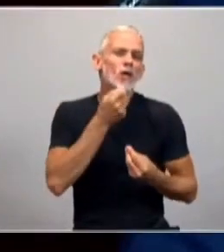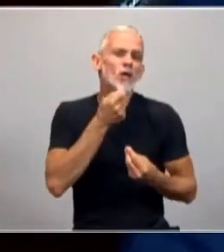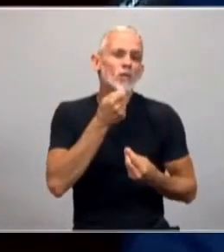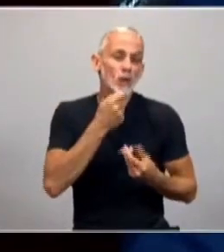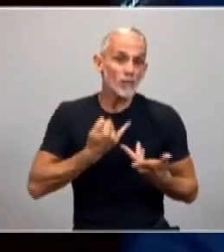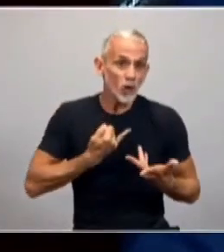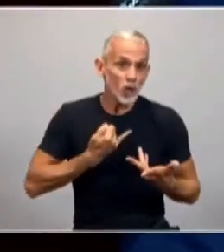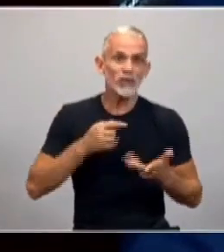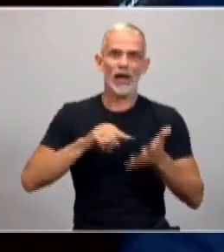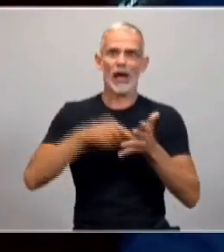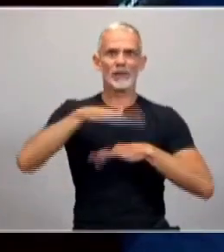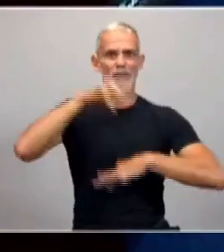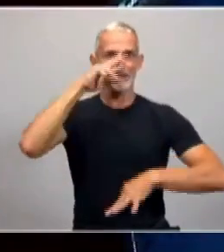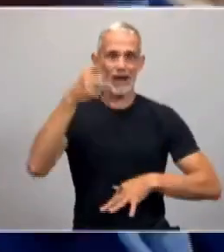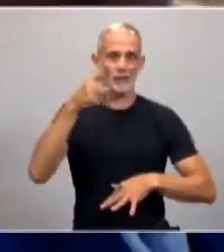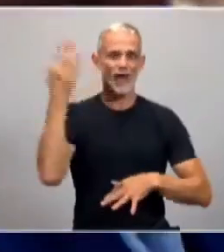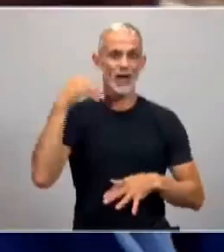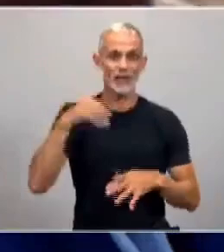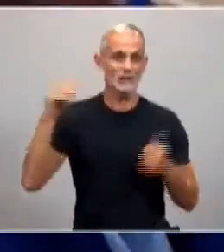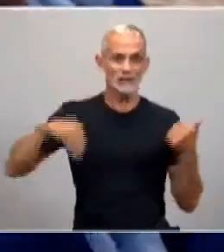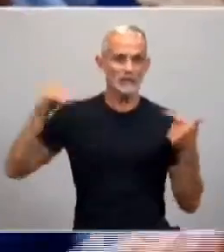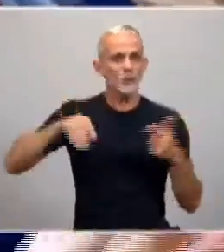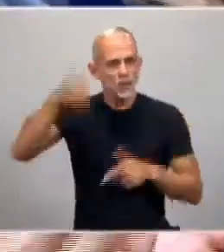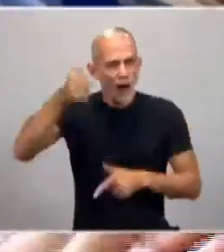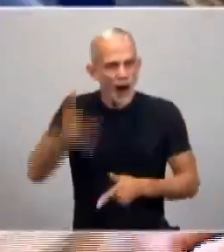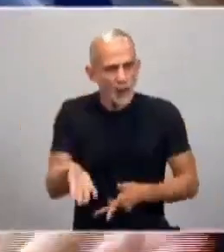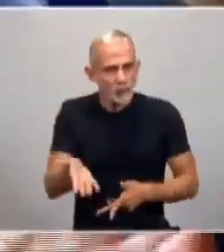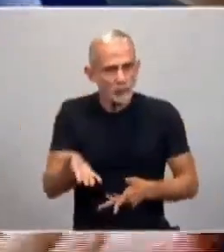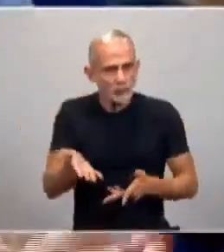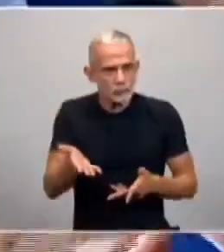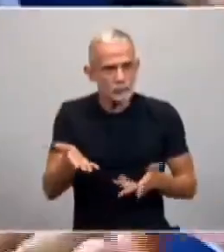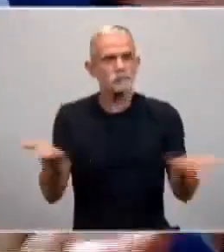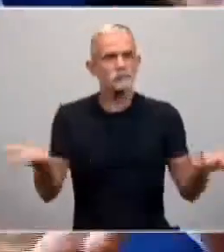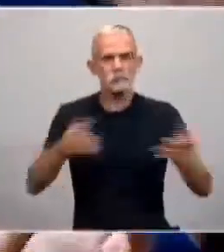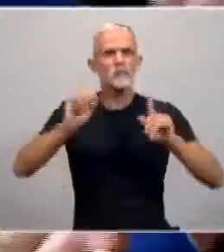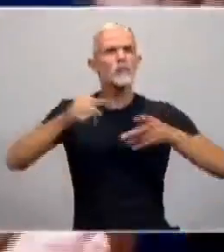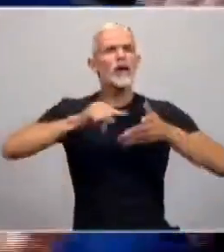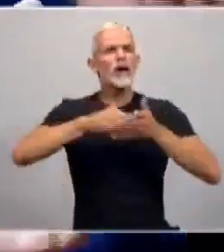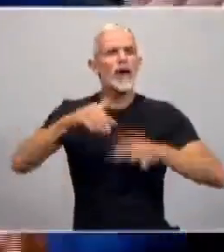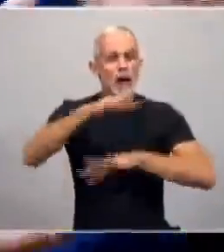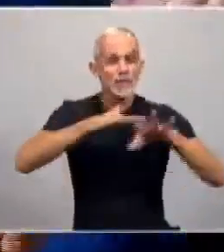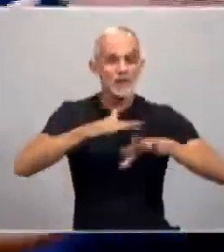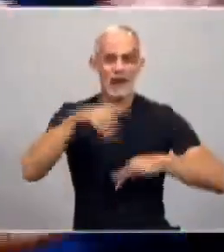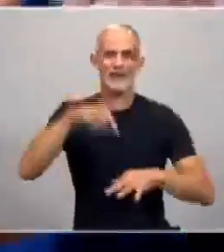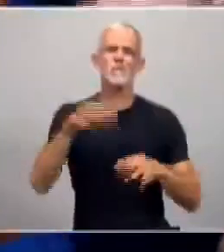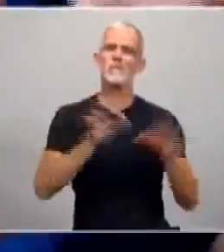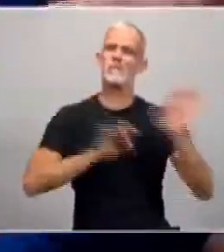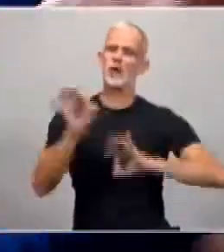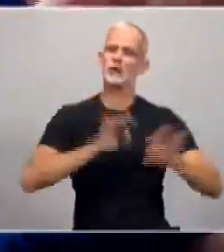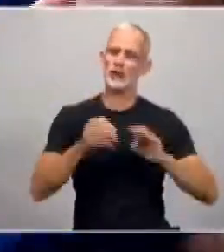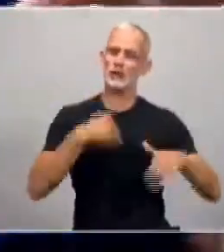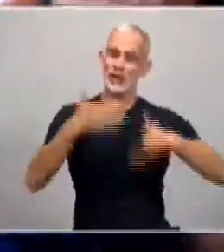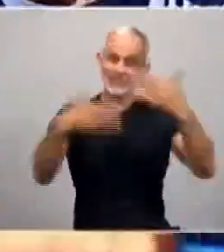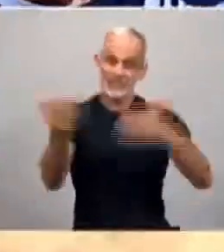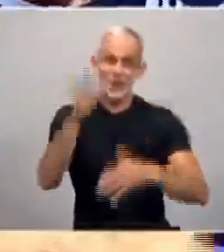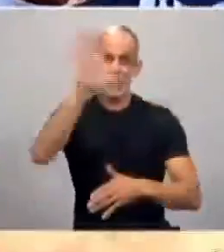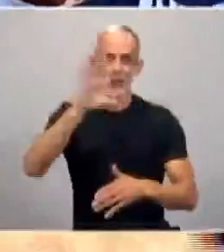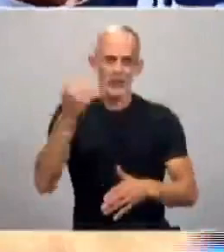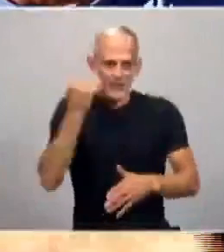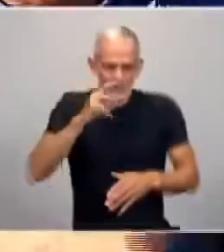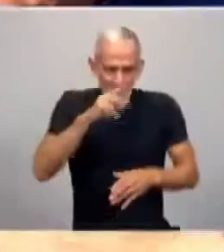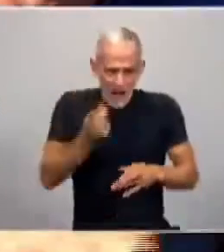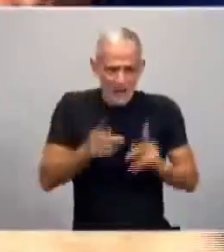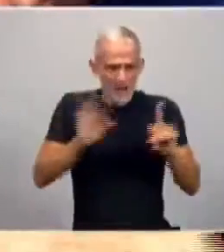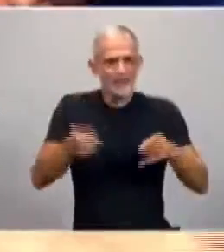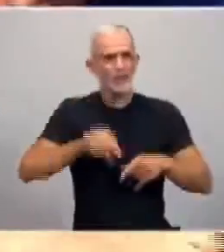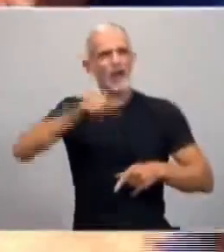el de la capital de la provincia, que ya es también la capital de este proyecto de desarrollo provincial y